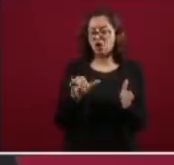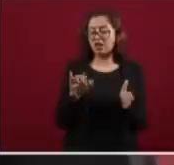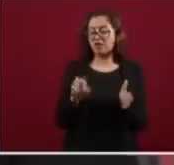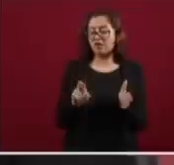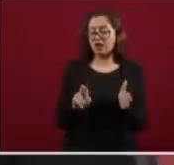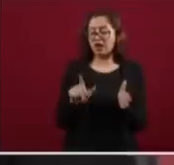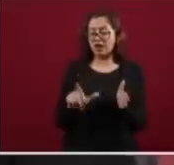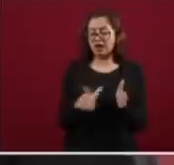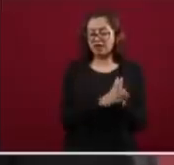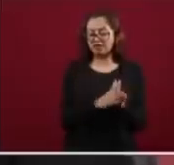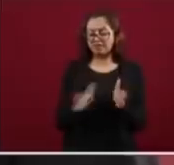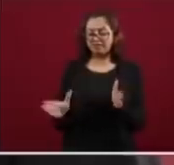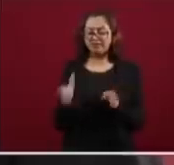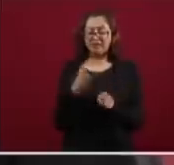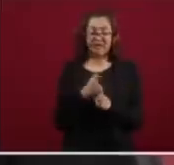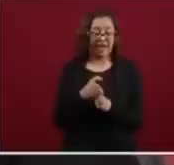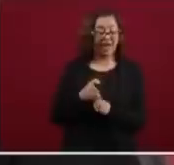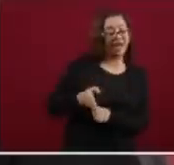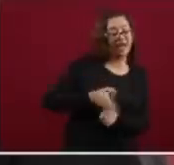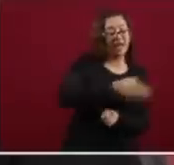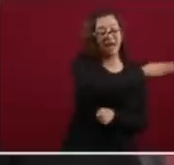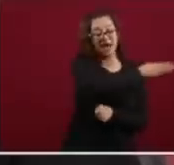pero hasta los años 80